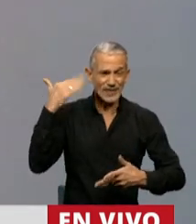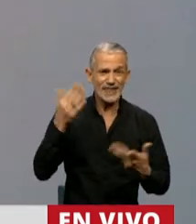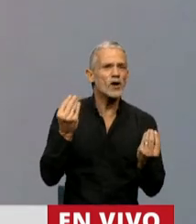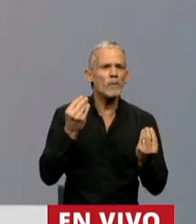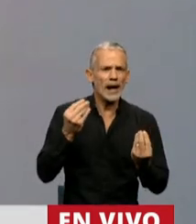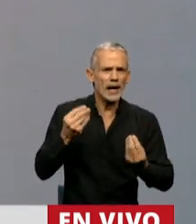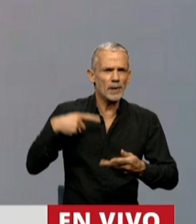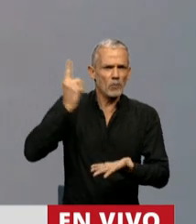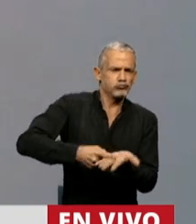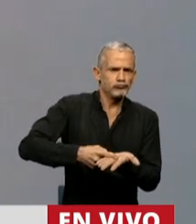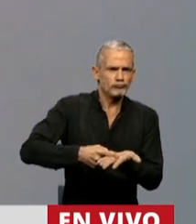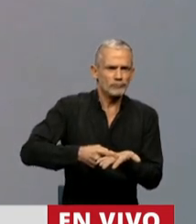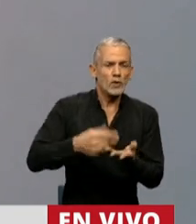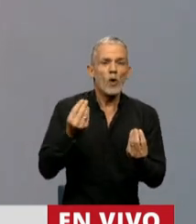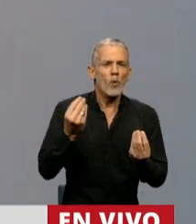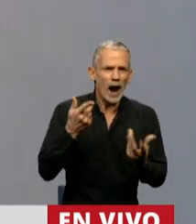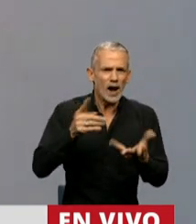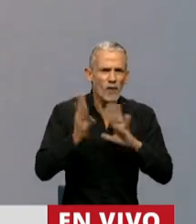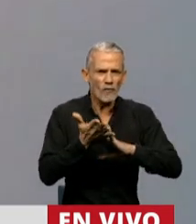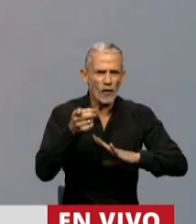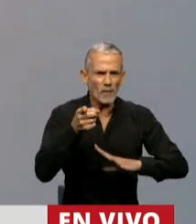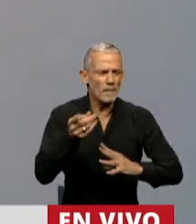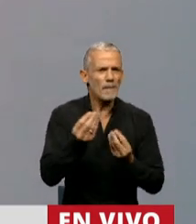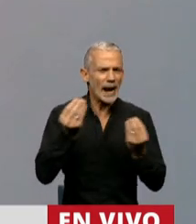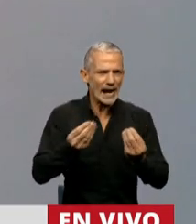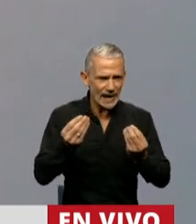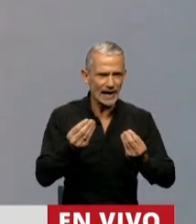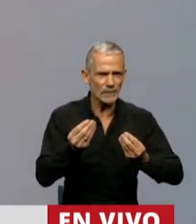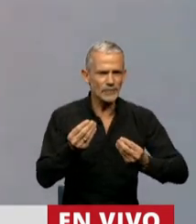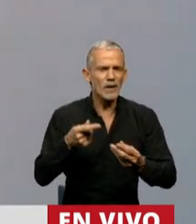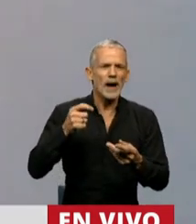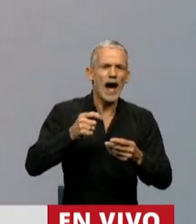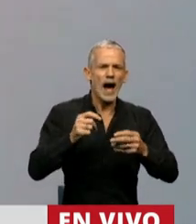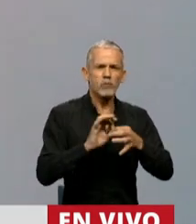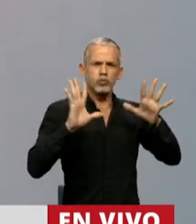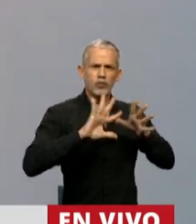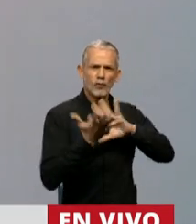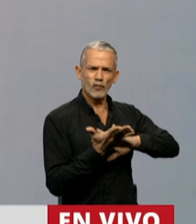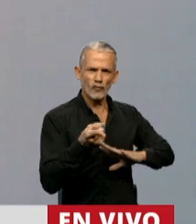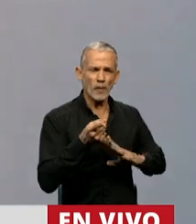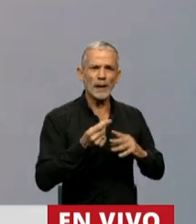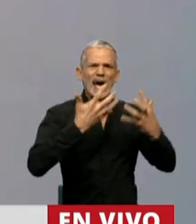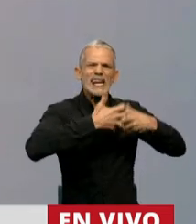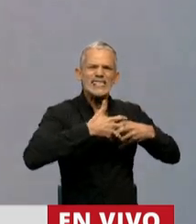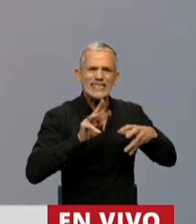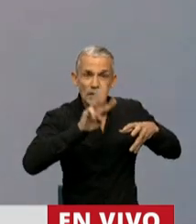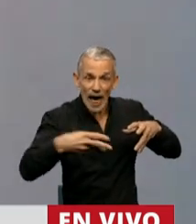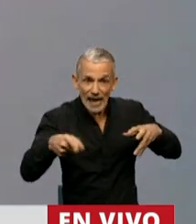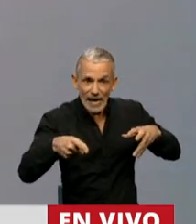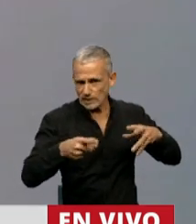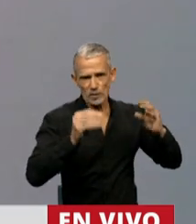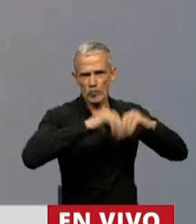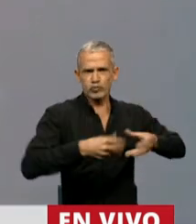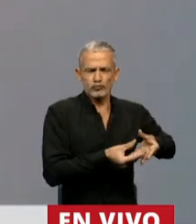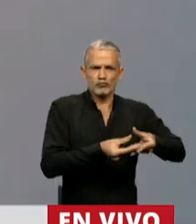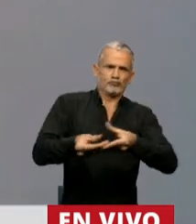imponer Al fin y al cabo su visión neoliberal para amente hacer quebrar el sistema y dejar servido